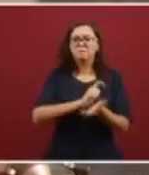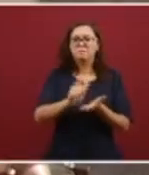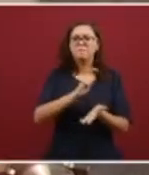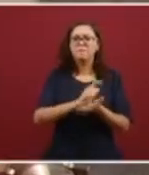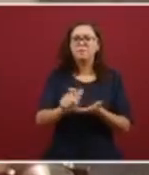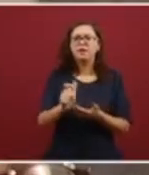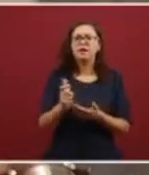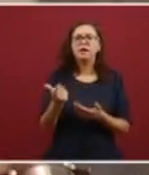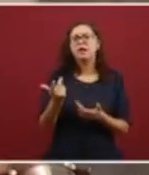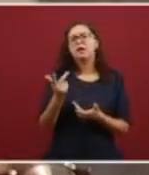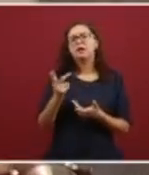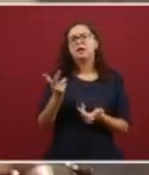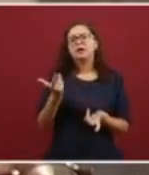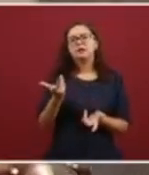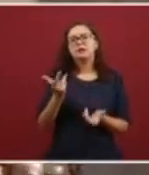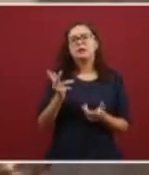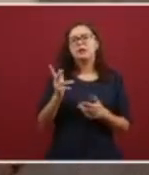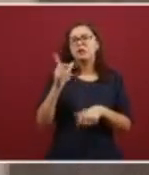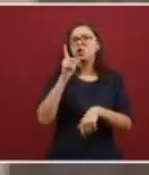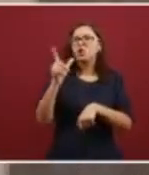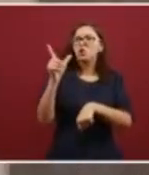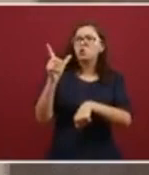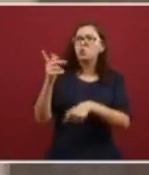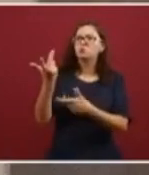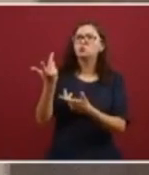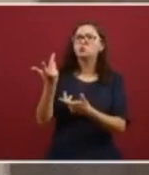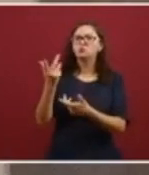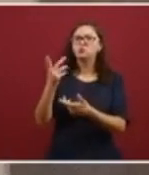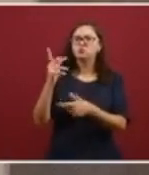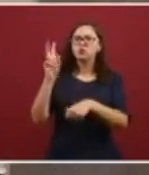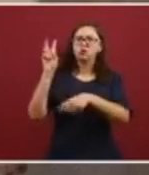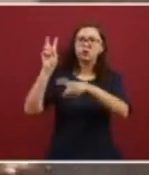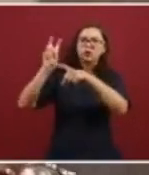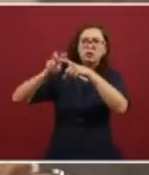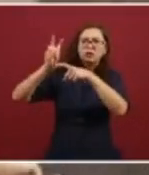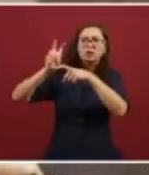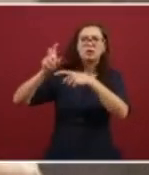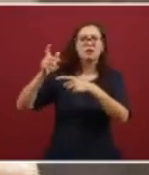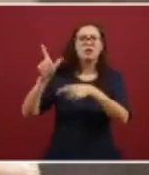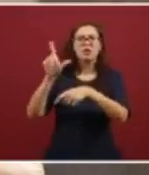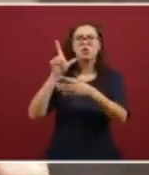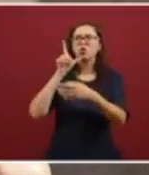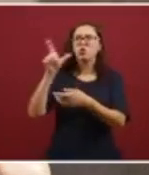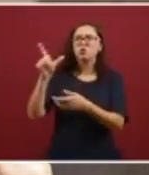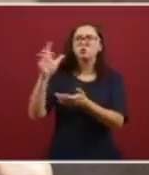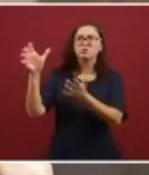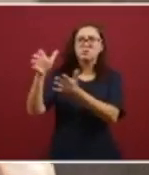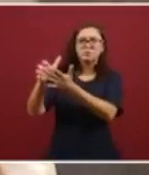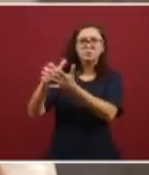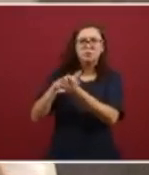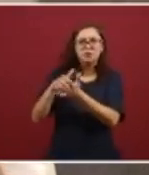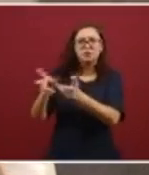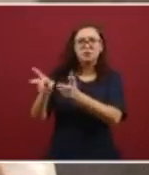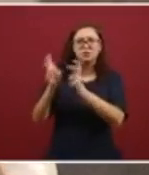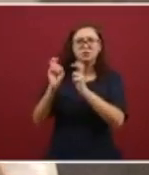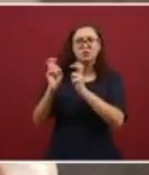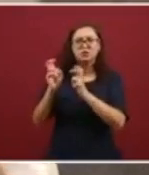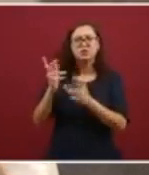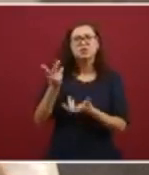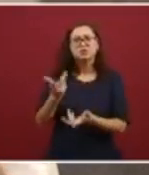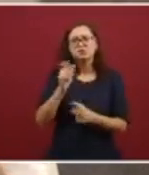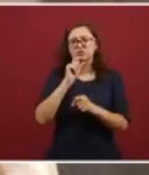pongan los diablitos, así centros comerciales como Perisur. Entonces, a ellos les interesa mucho que se les